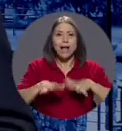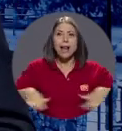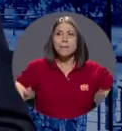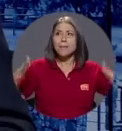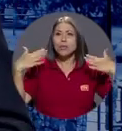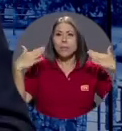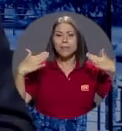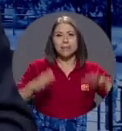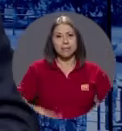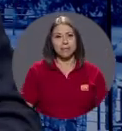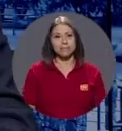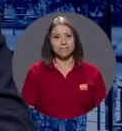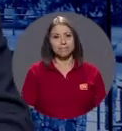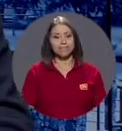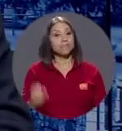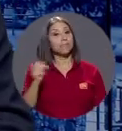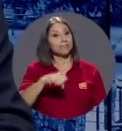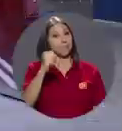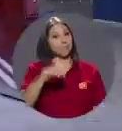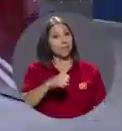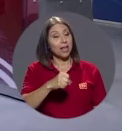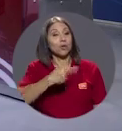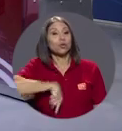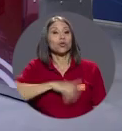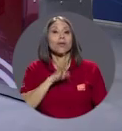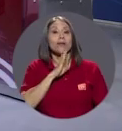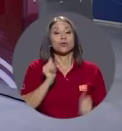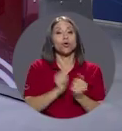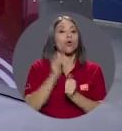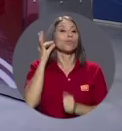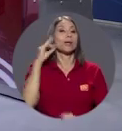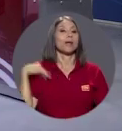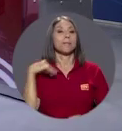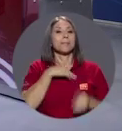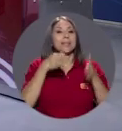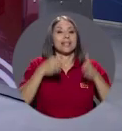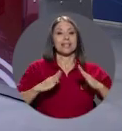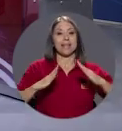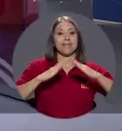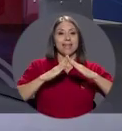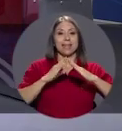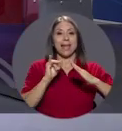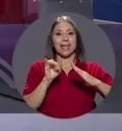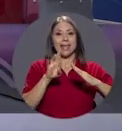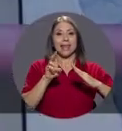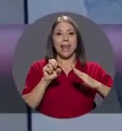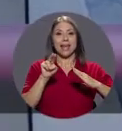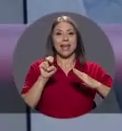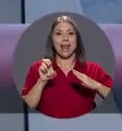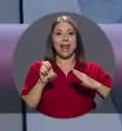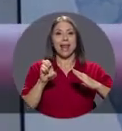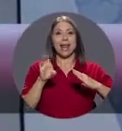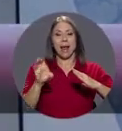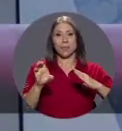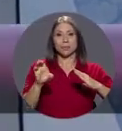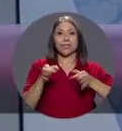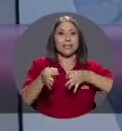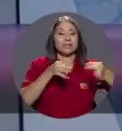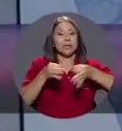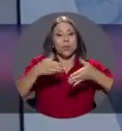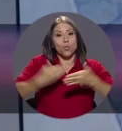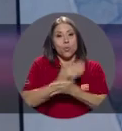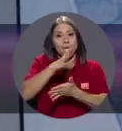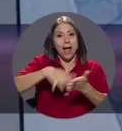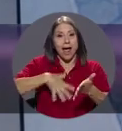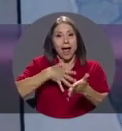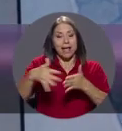es el medio ambiente? Sí, de hecho conversamos con la ministra de Vivienda, Irene Campos, quien explicó una mirada a la nueva